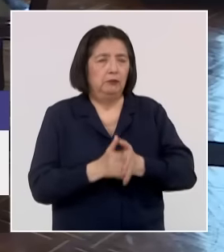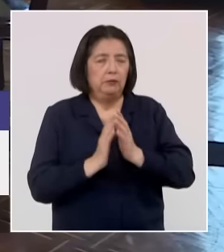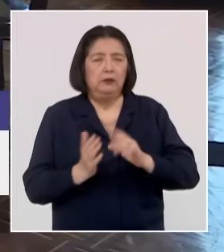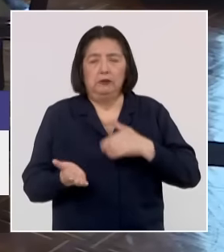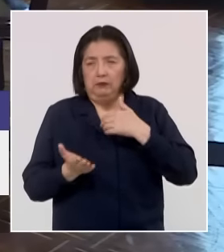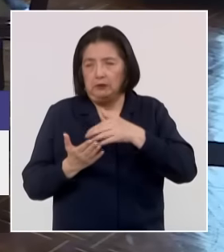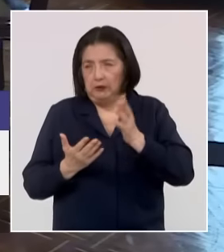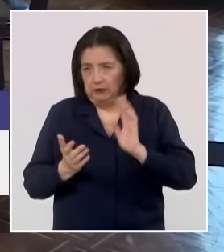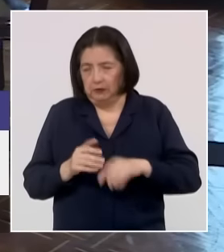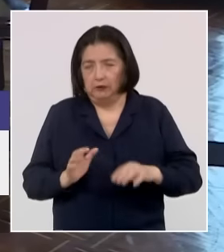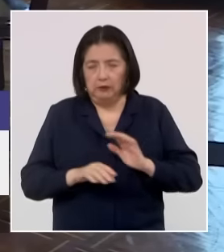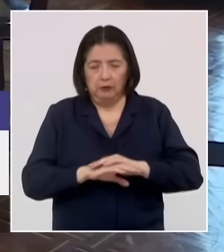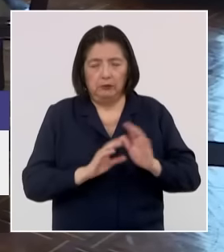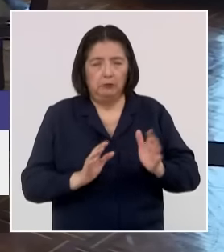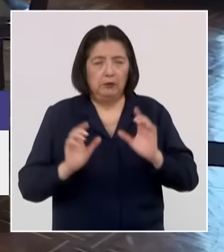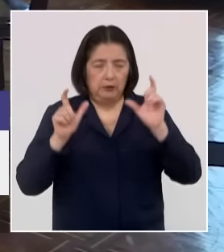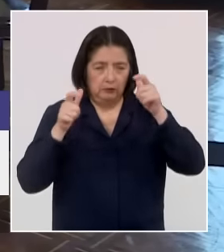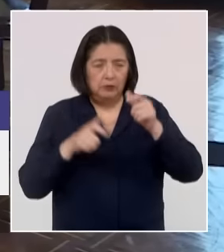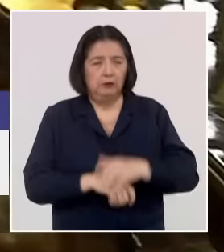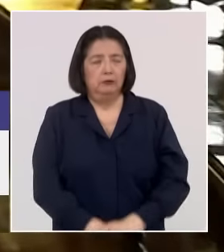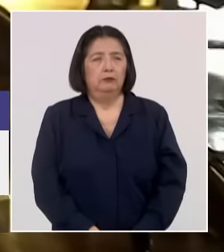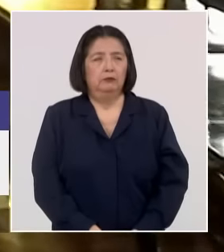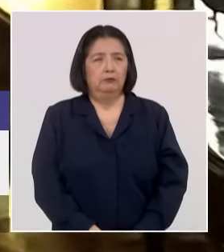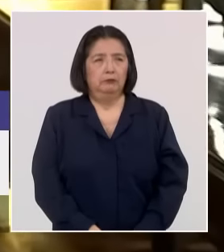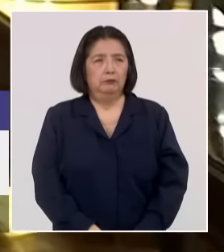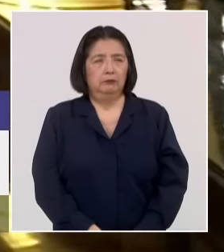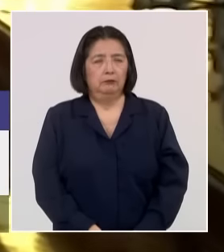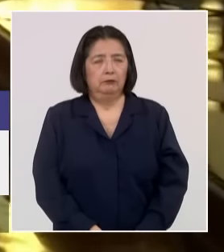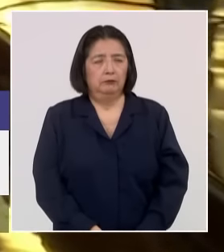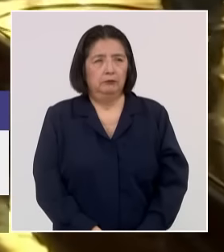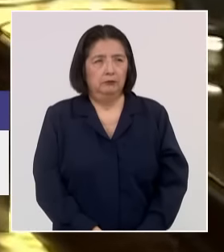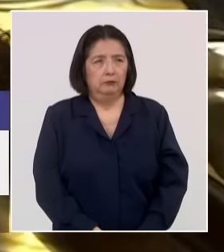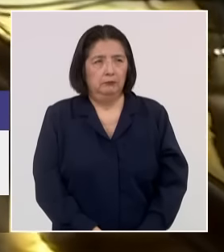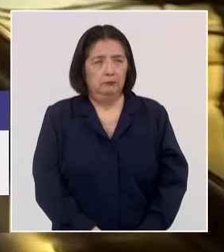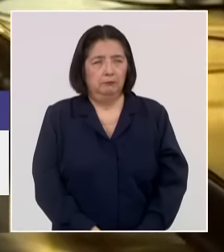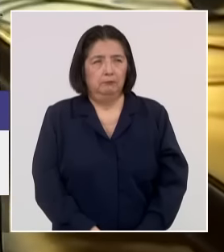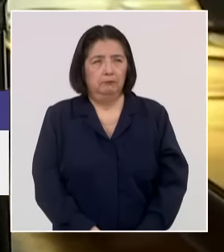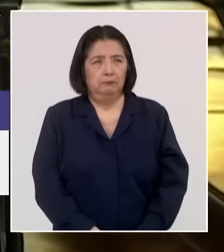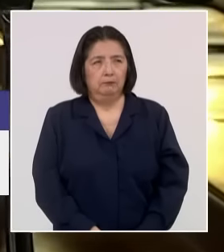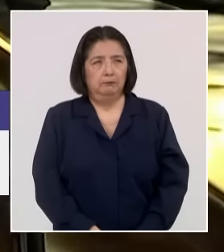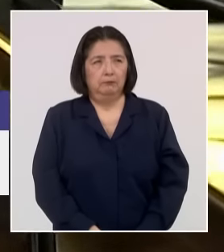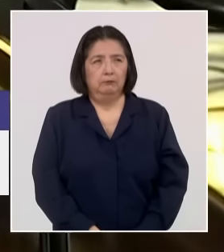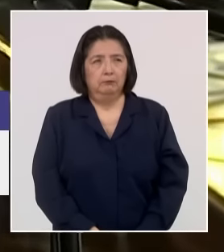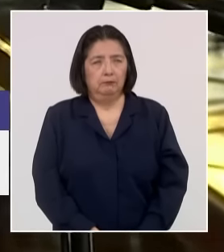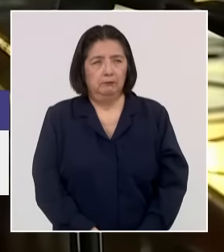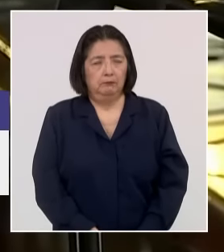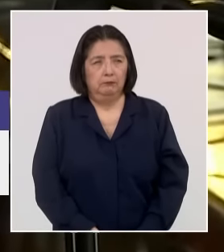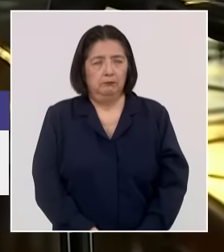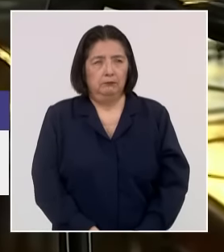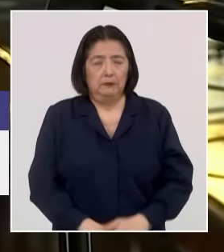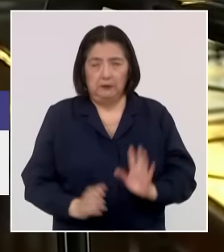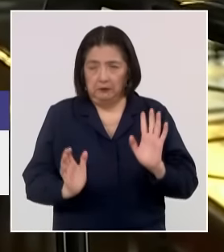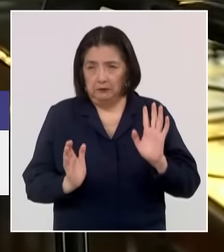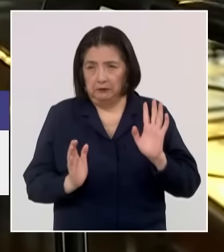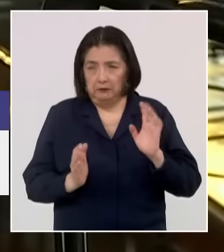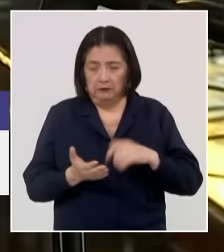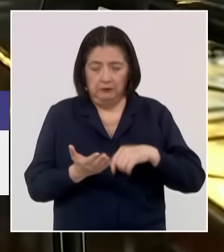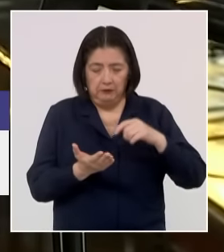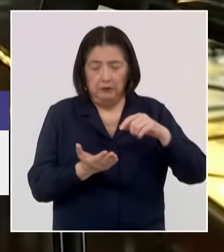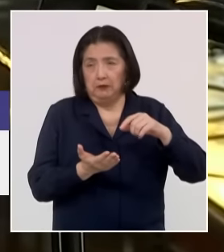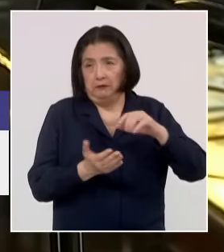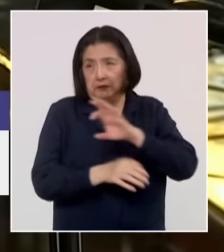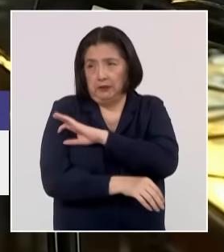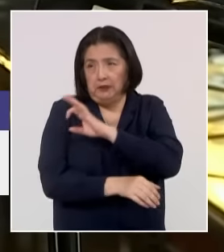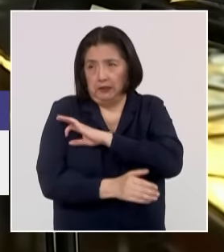vacancia que se prepara en el Congreso de la República. Comento algunas de las inquietudes. Lo que ha emitido es una